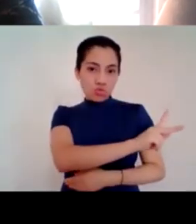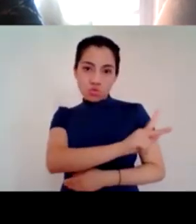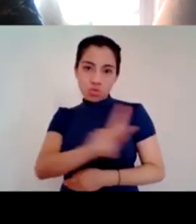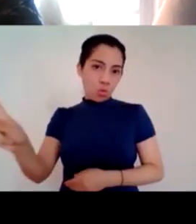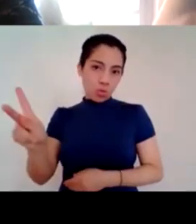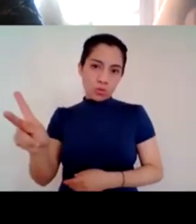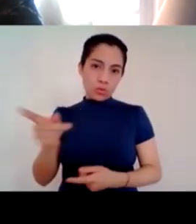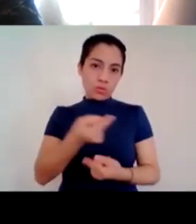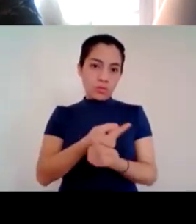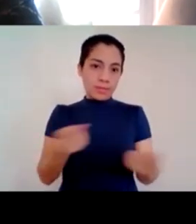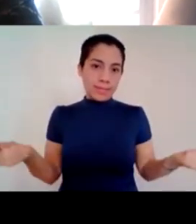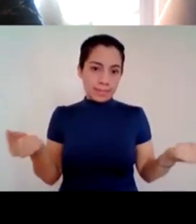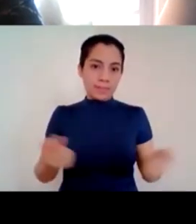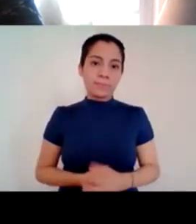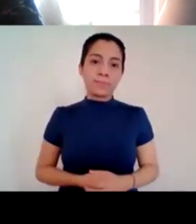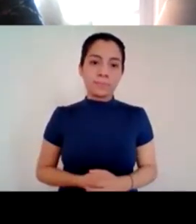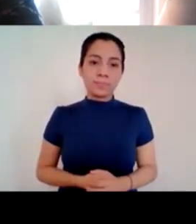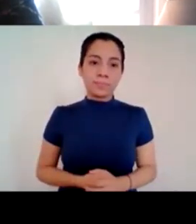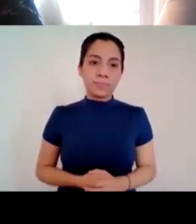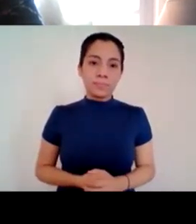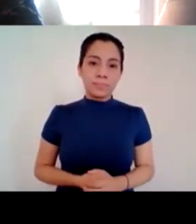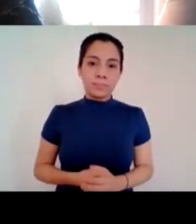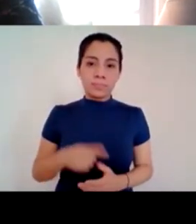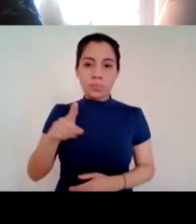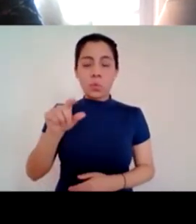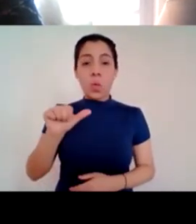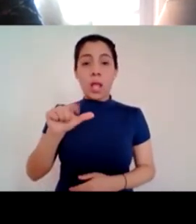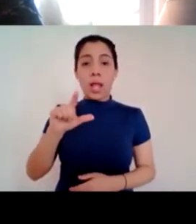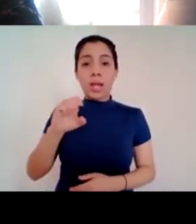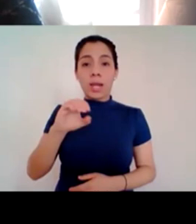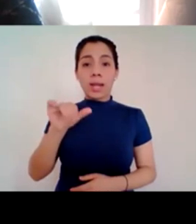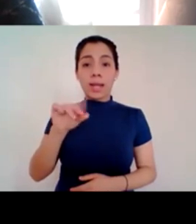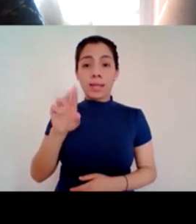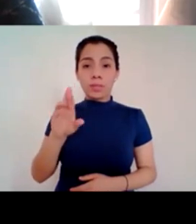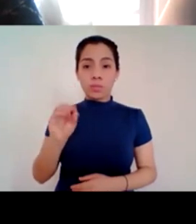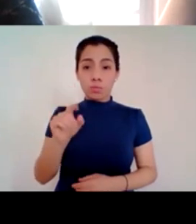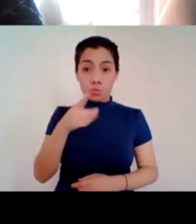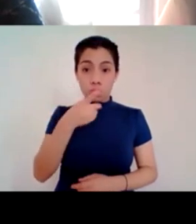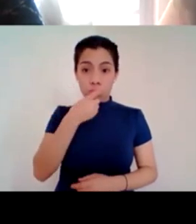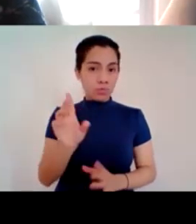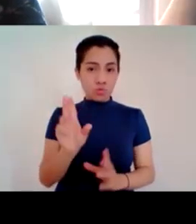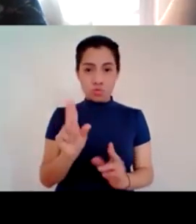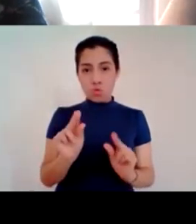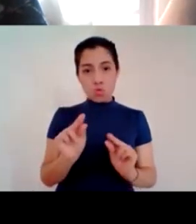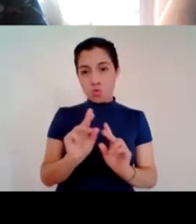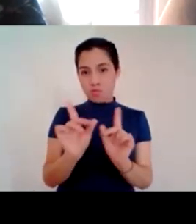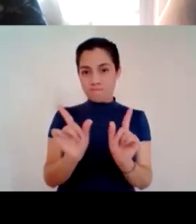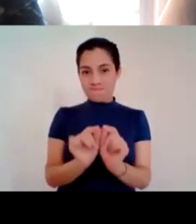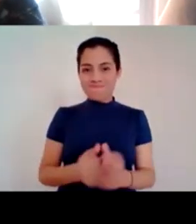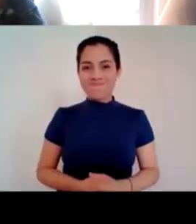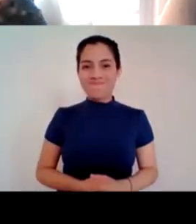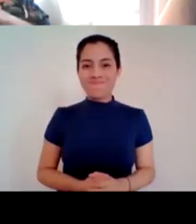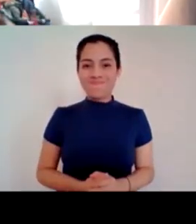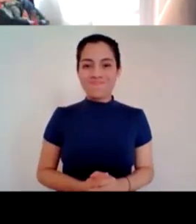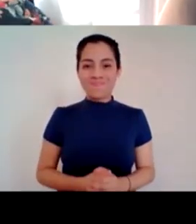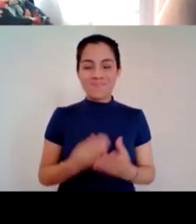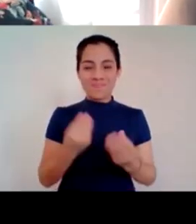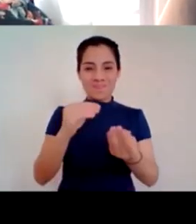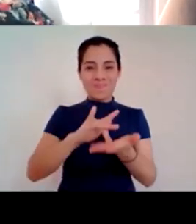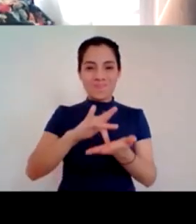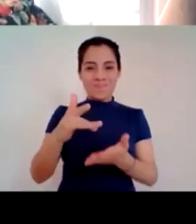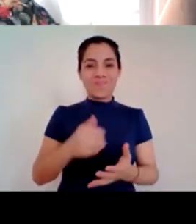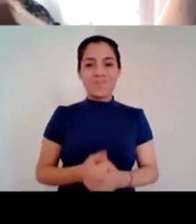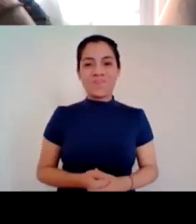¿quieres decir algo para cerrar Alejandro? no no ya está bien cerrado buenísimo gracias Sandra